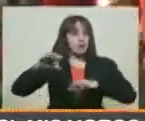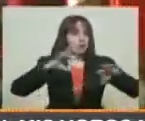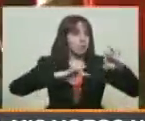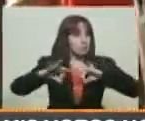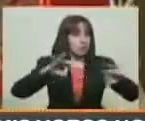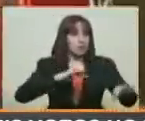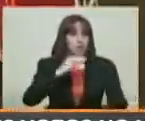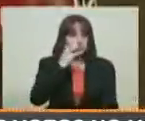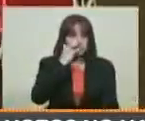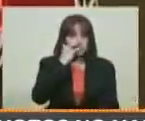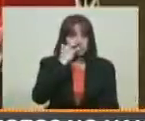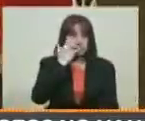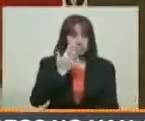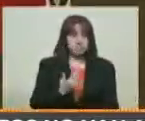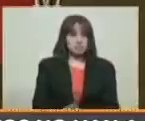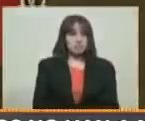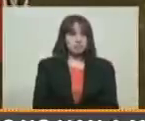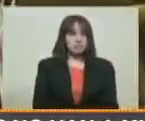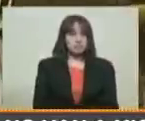prepararnos.